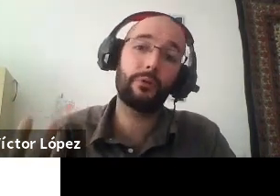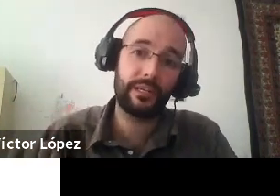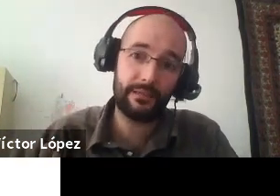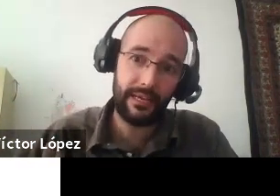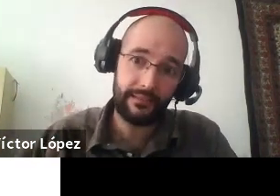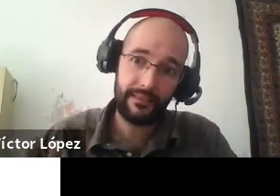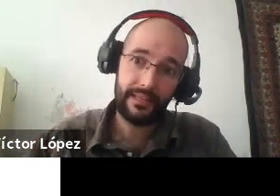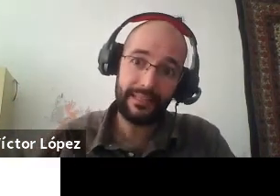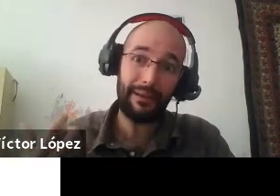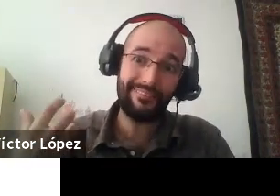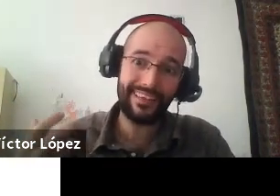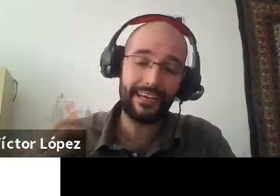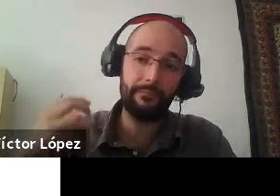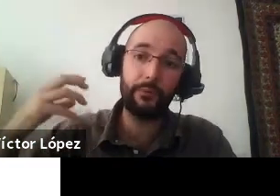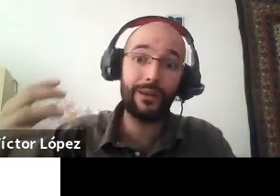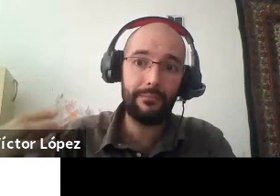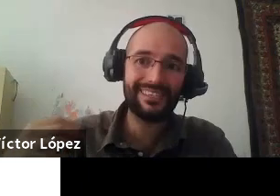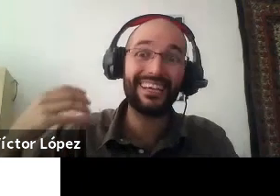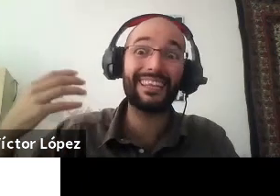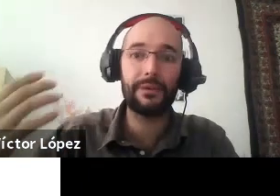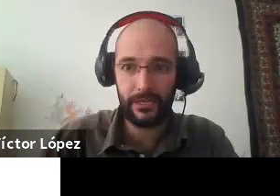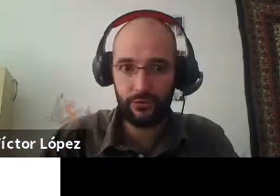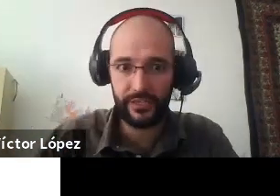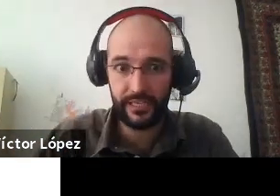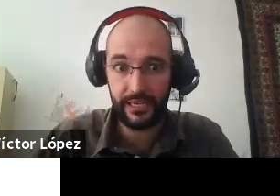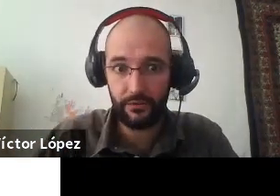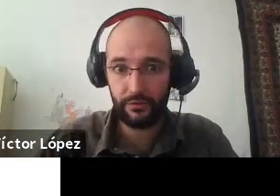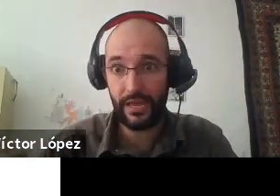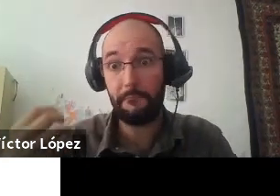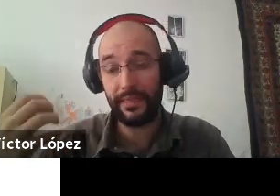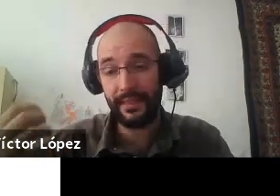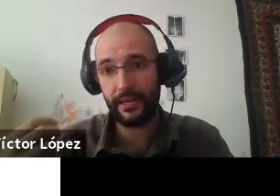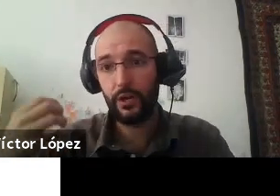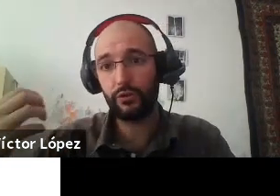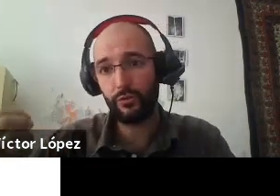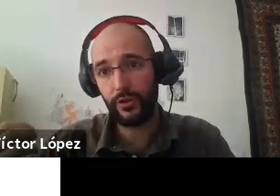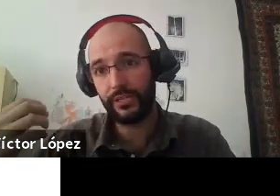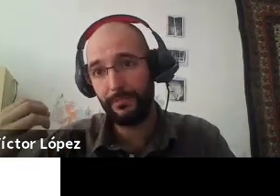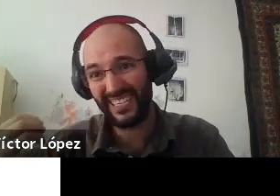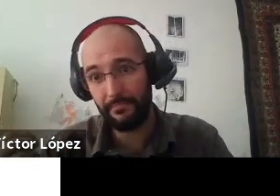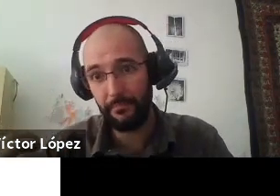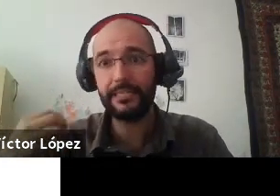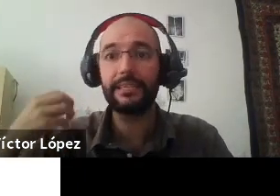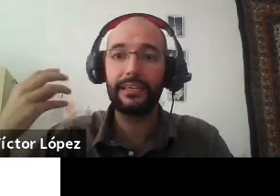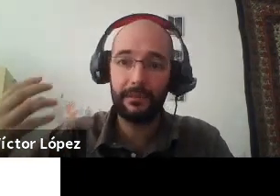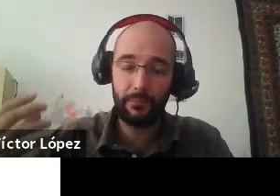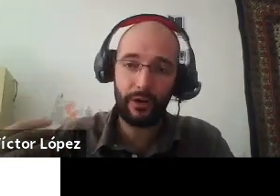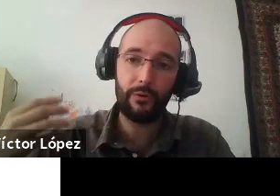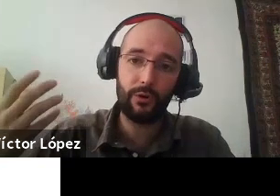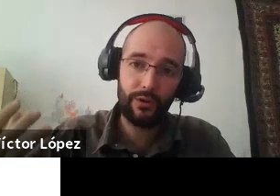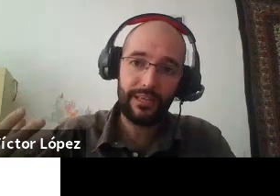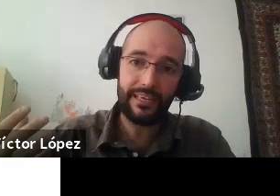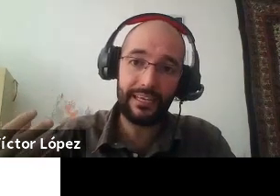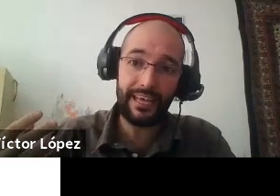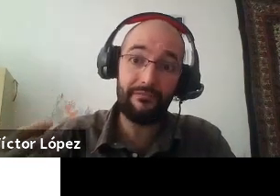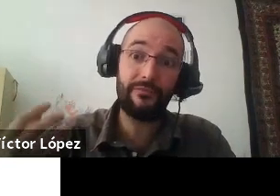idea de progresividad, de plantear problemas cada vez más sofisticados, o sea, empezar con situaciones más simples y poco a